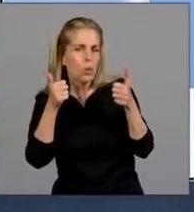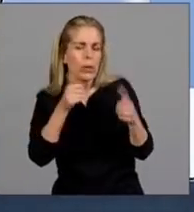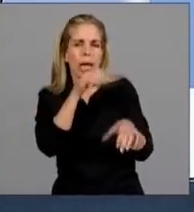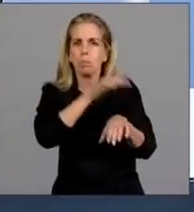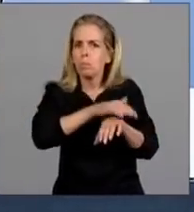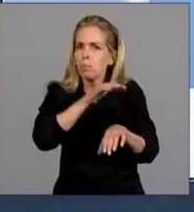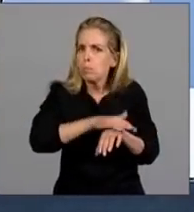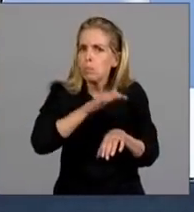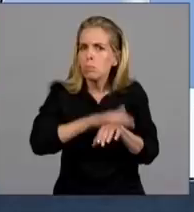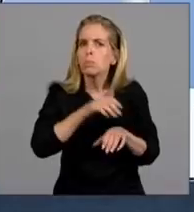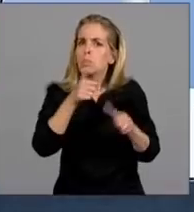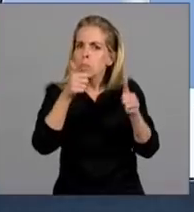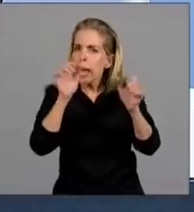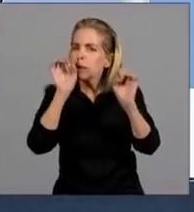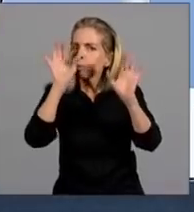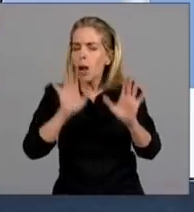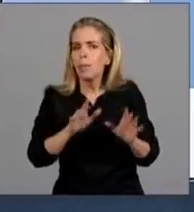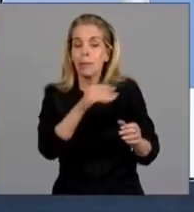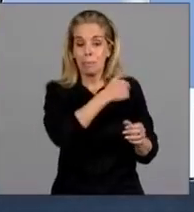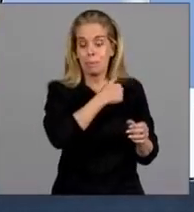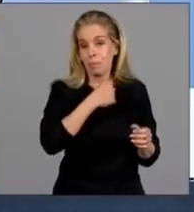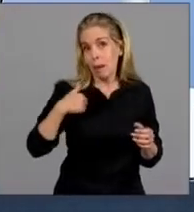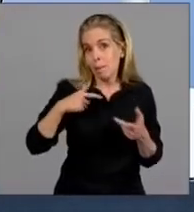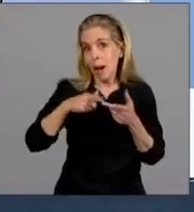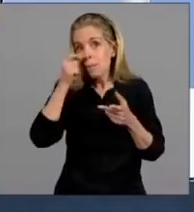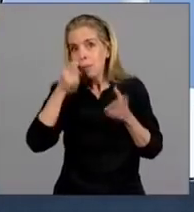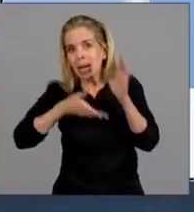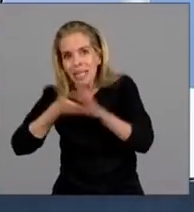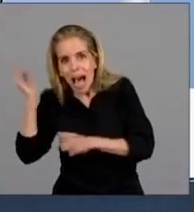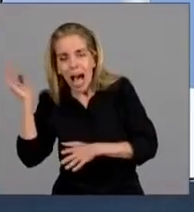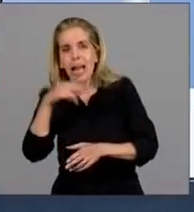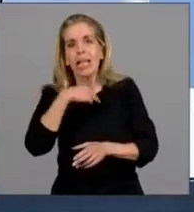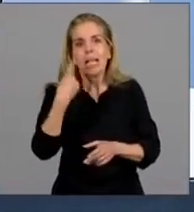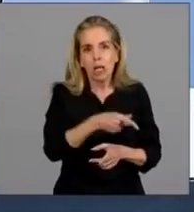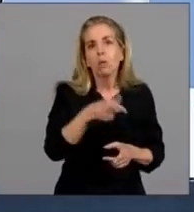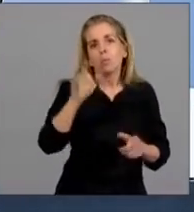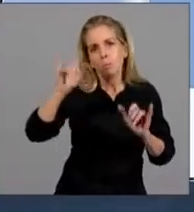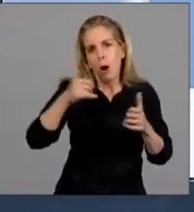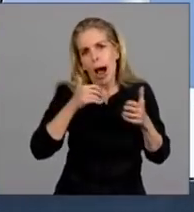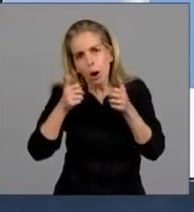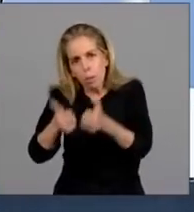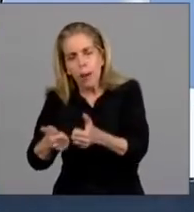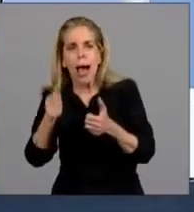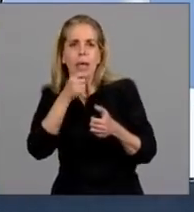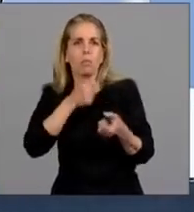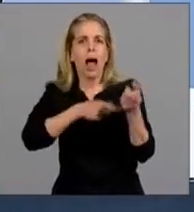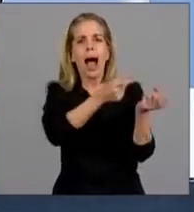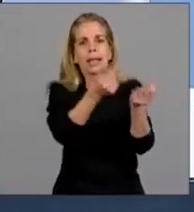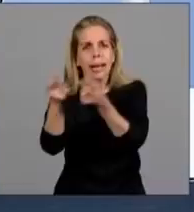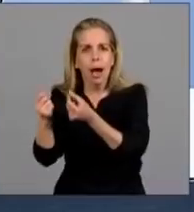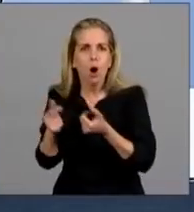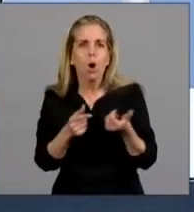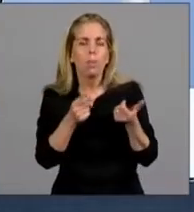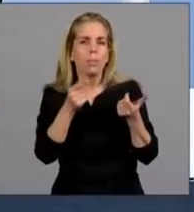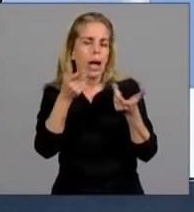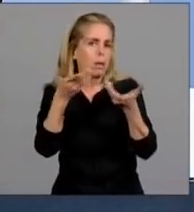provincia, es acompañar a sus padres o a sus madres o a la persona con la que viven, hacer alguna de las compras que puede ser en cualquiera de los rubros que